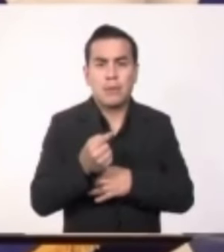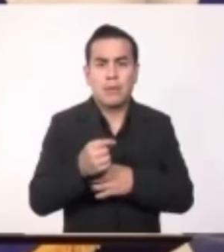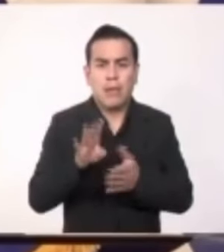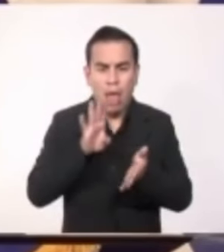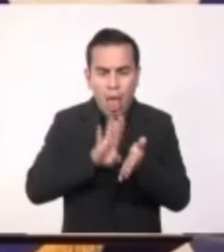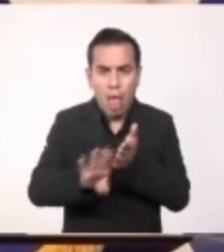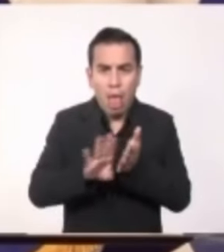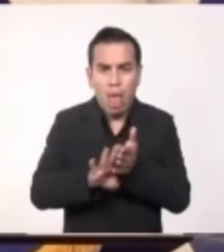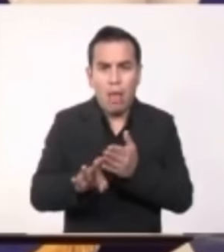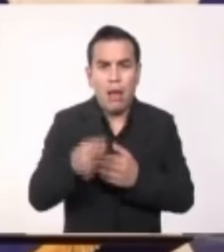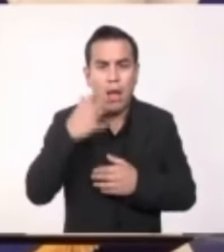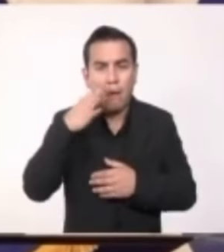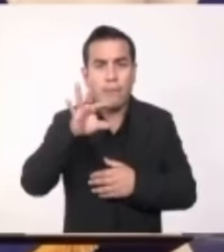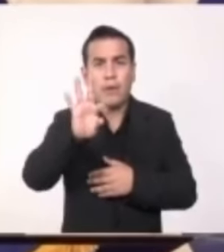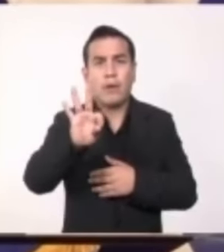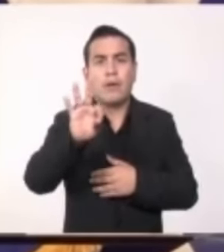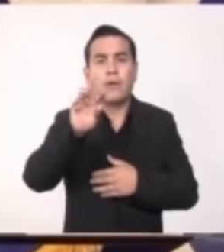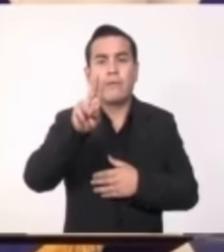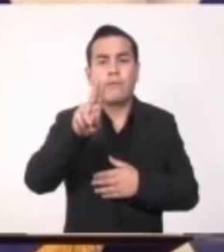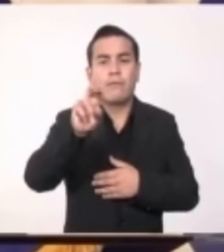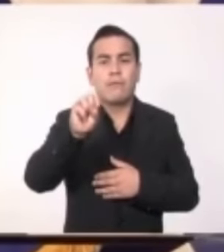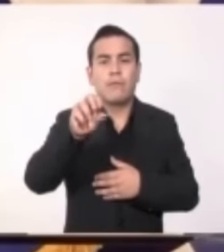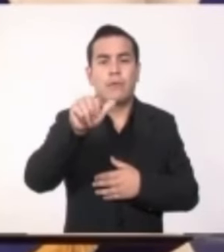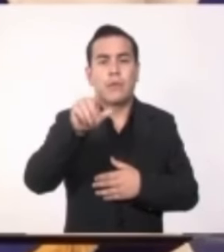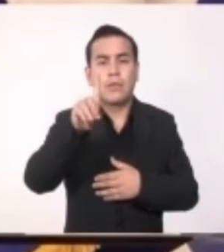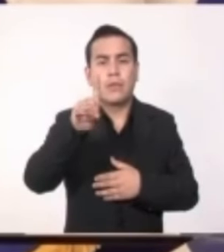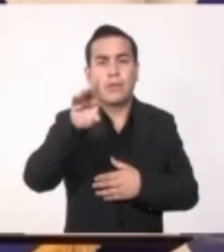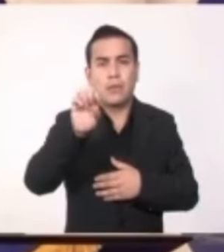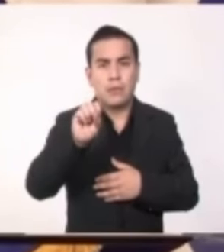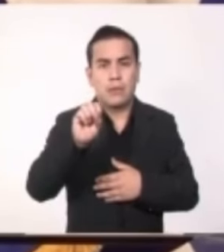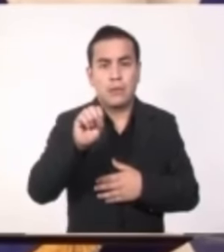sueldos por ejemplo fusades quienes están ahí el hermano javier simán quemando dyn